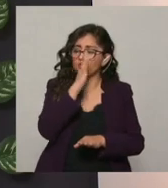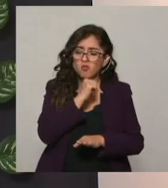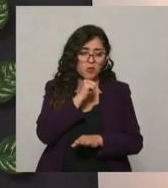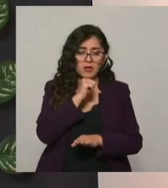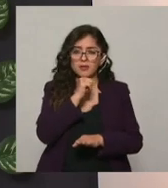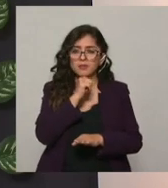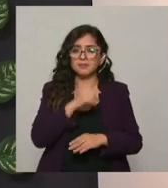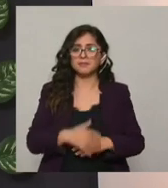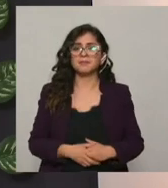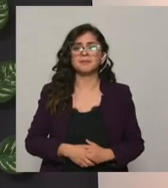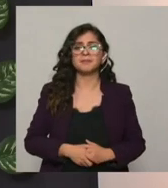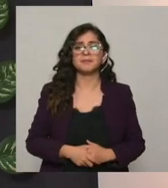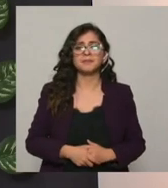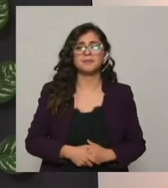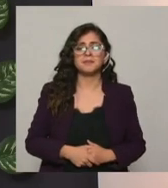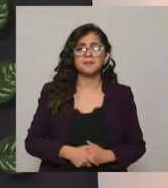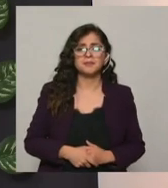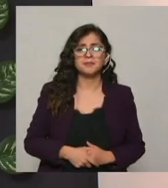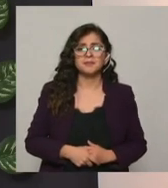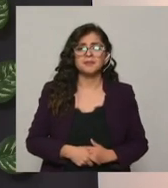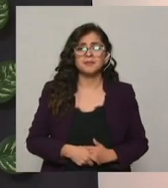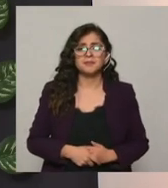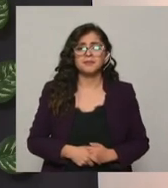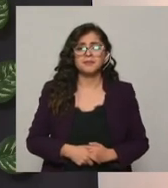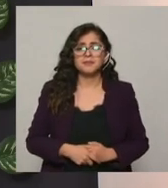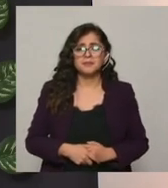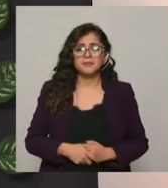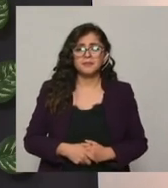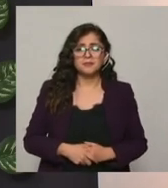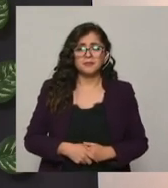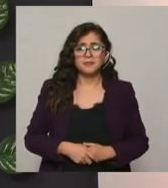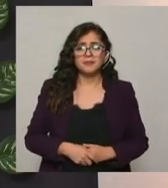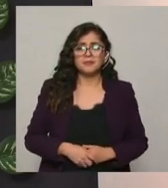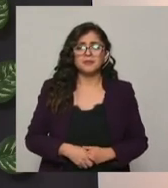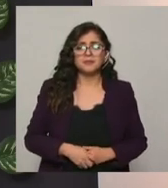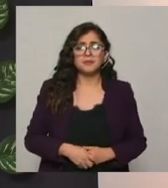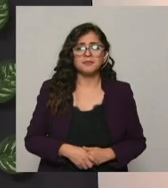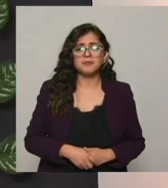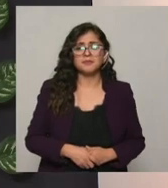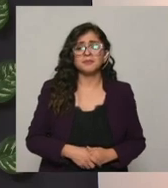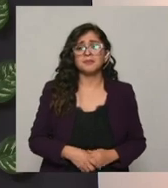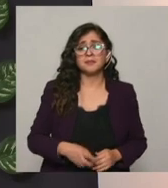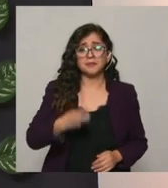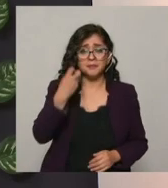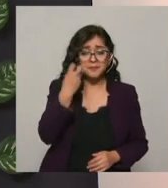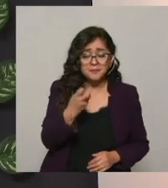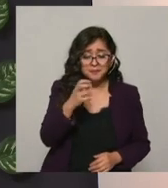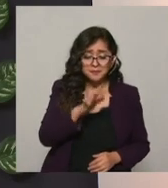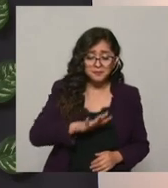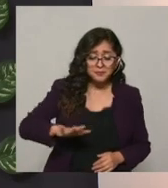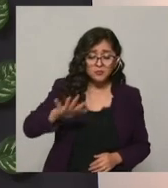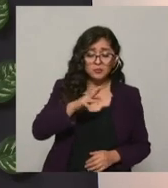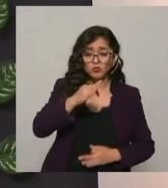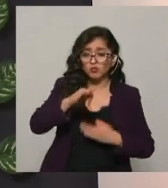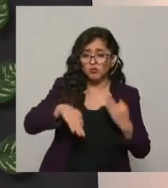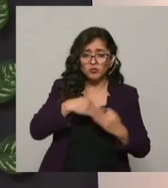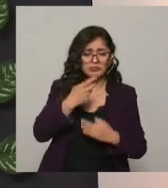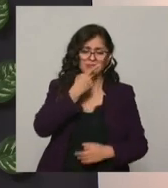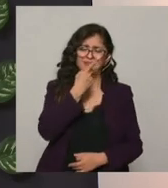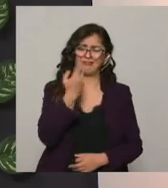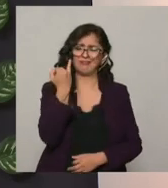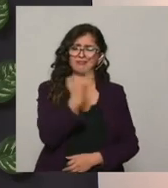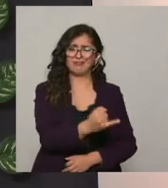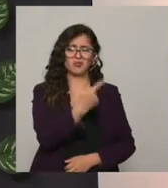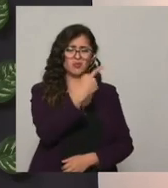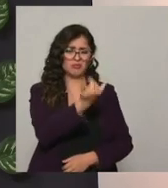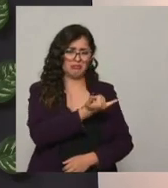¿no? Y eso no fue lo que, o sea, por lo menos en ese espacio todos le dijimos que estaba equivocado al